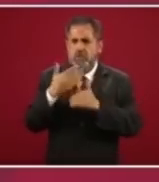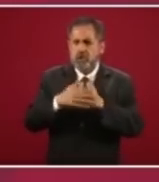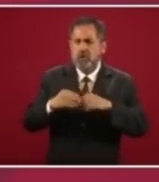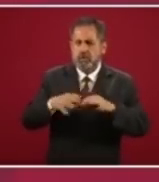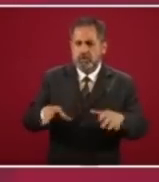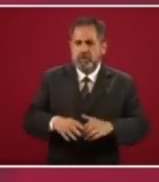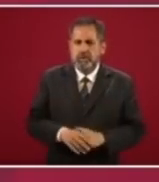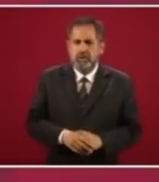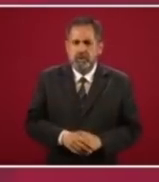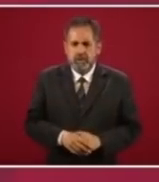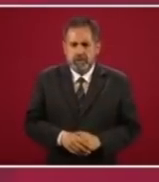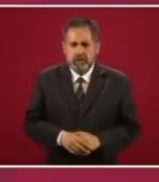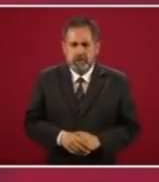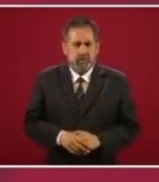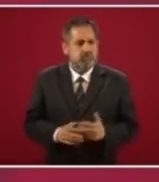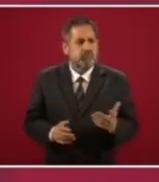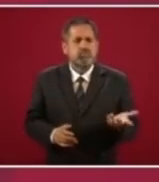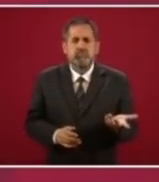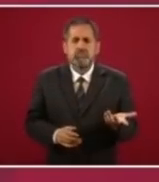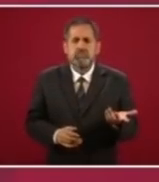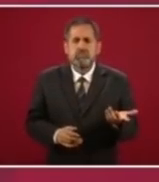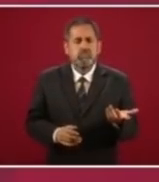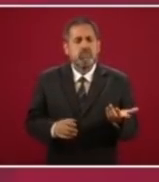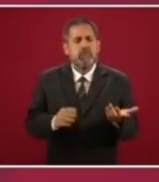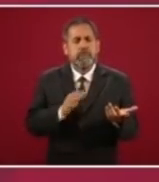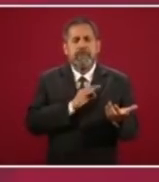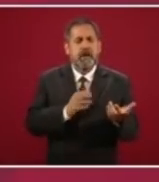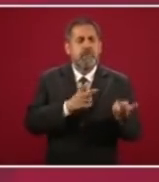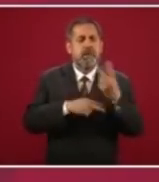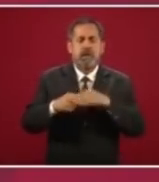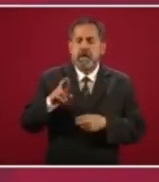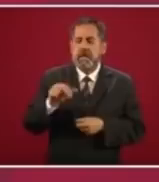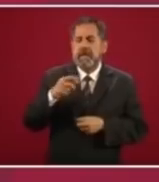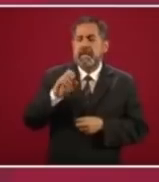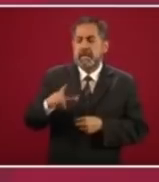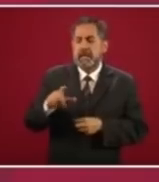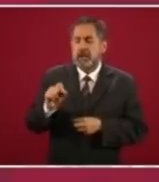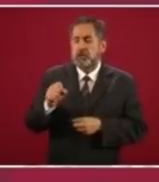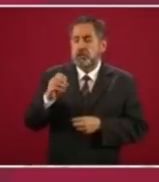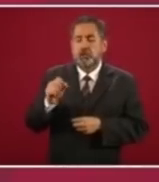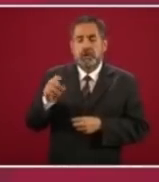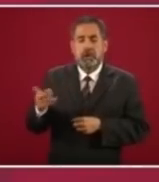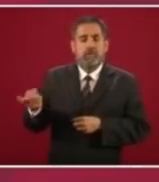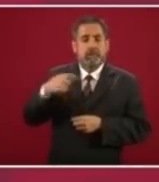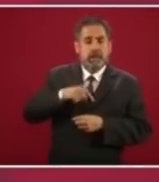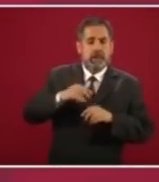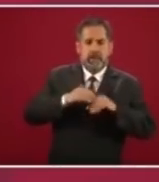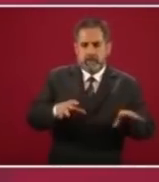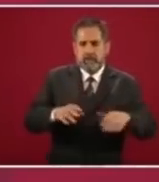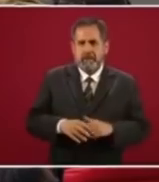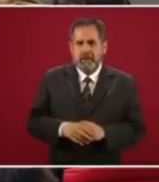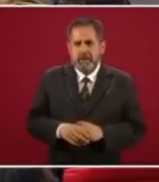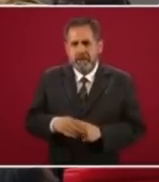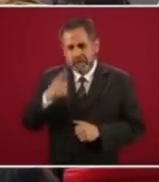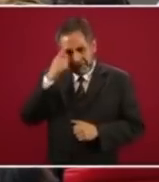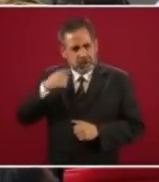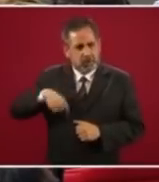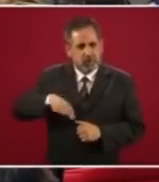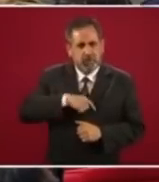hacer. Correcto. Que venga a Raquel Sosa e informe. Sería muy porque bien. Para